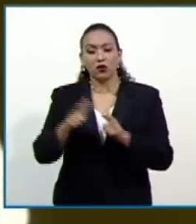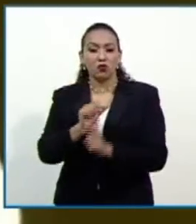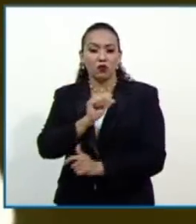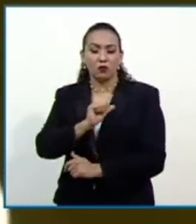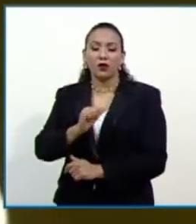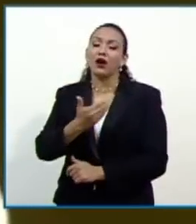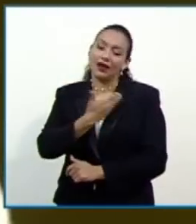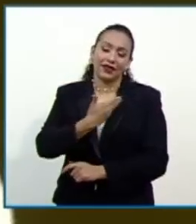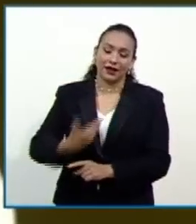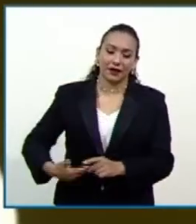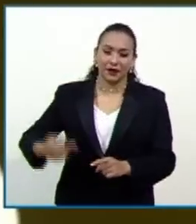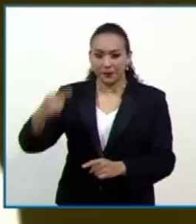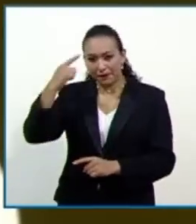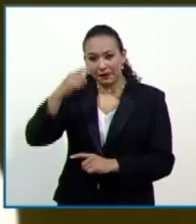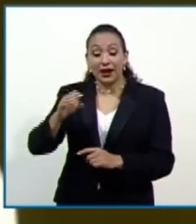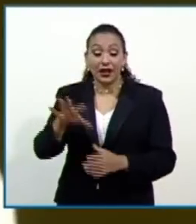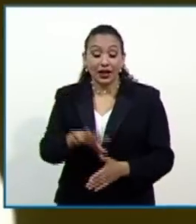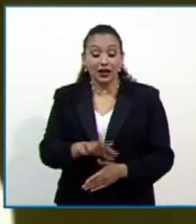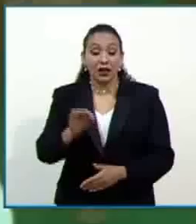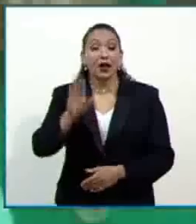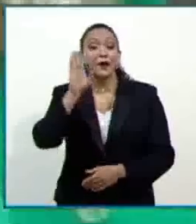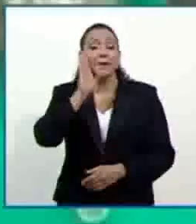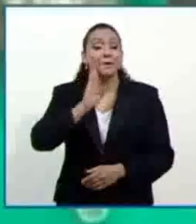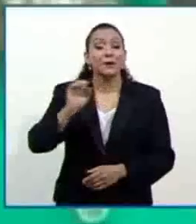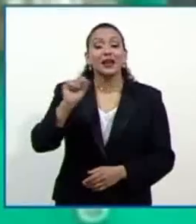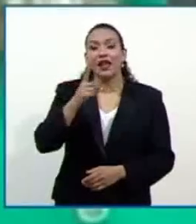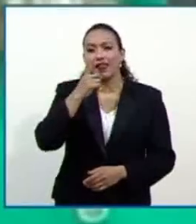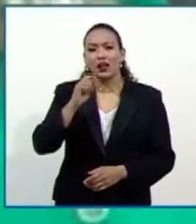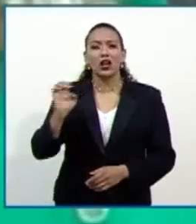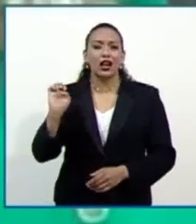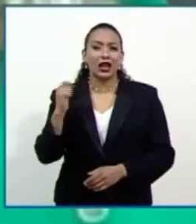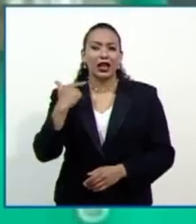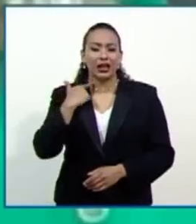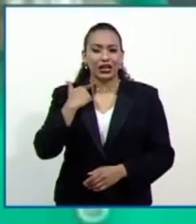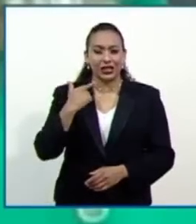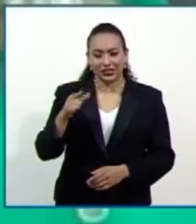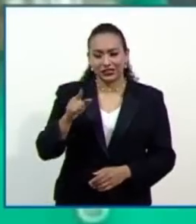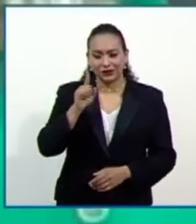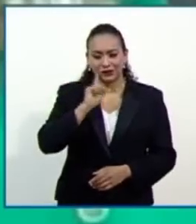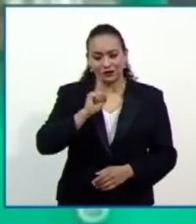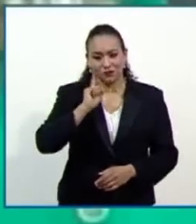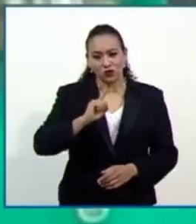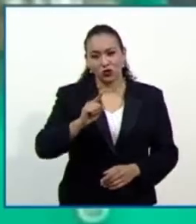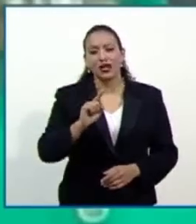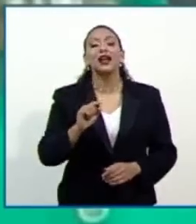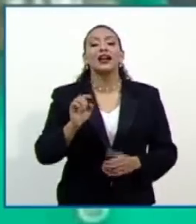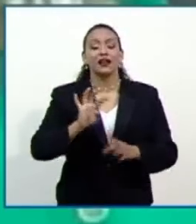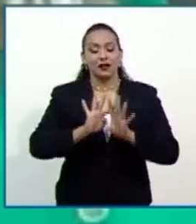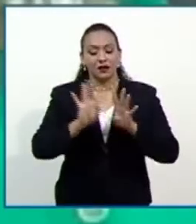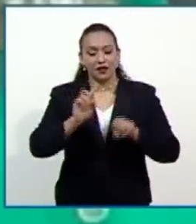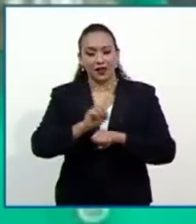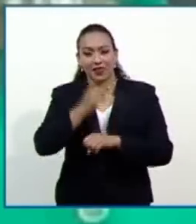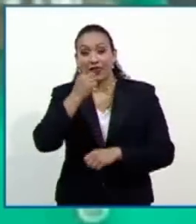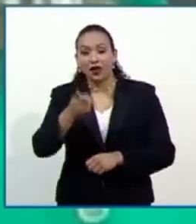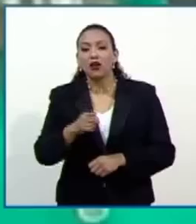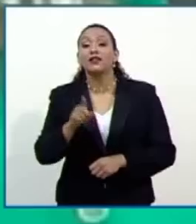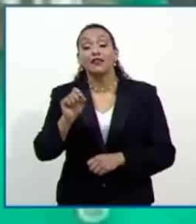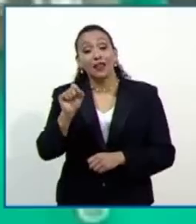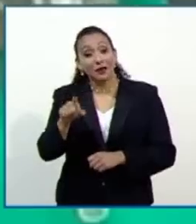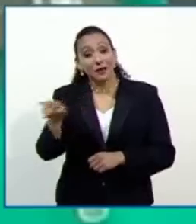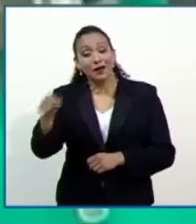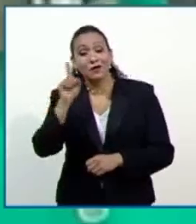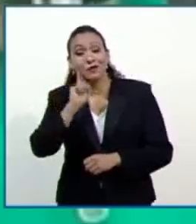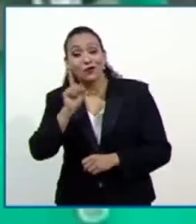a ministros de la Suprema Corte, repite la exconsejera jurídica de la Presidencia, María Estela Ríos, quien también aparece en la lista